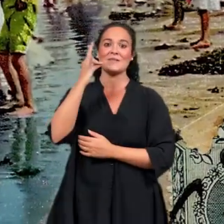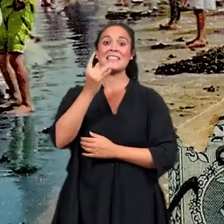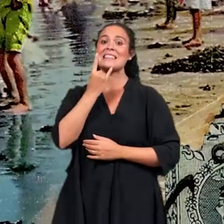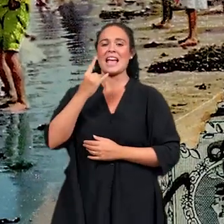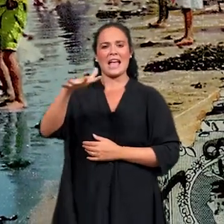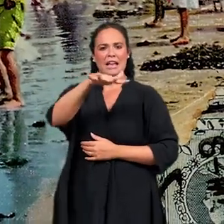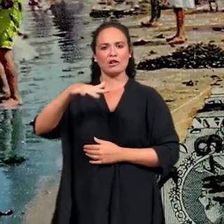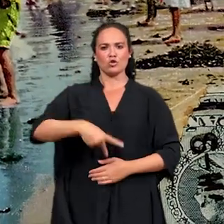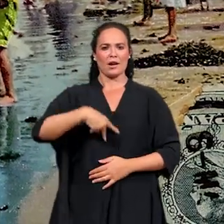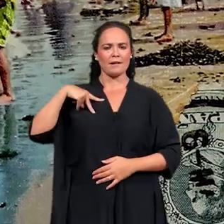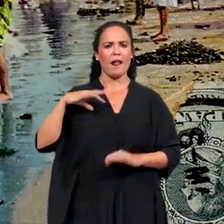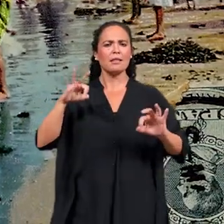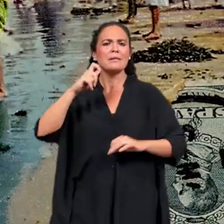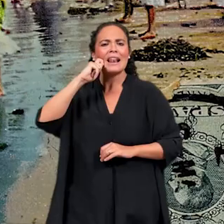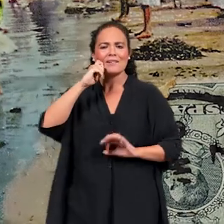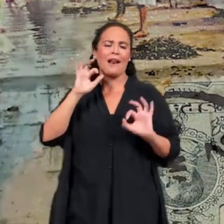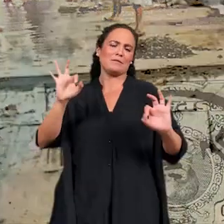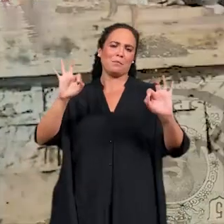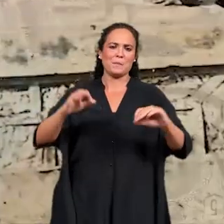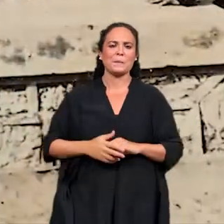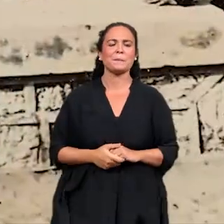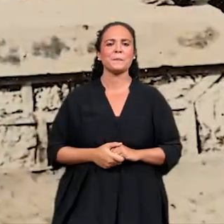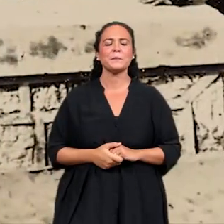en general y de Las Arenas en particular.